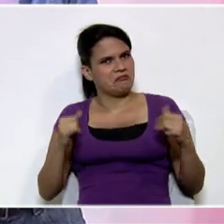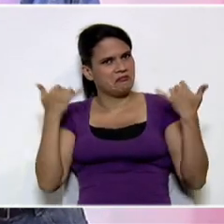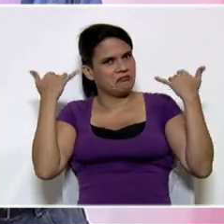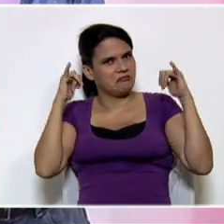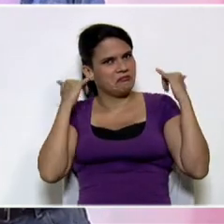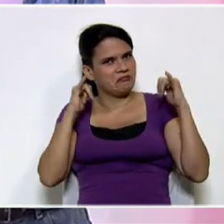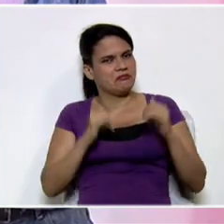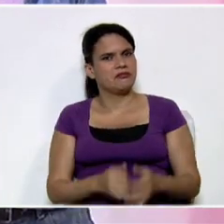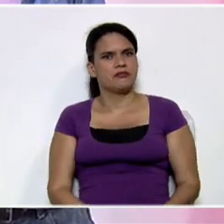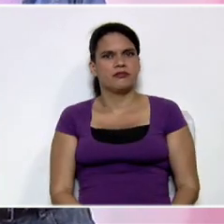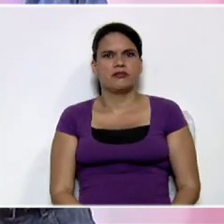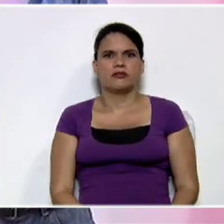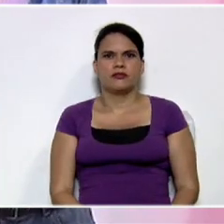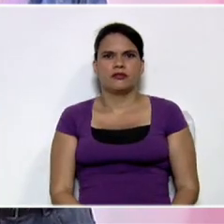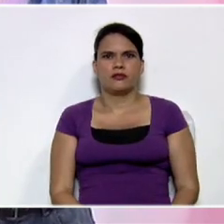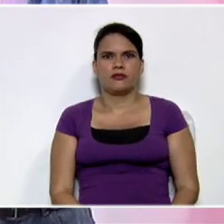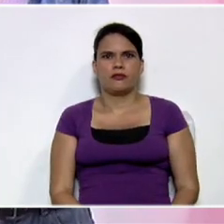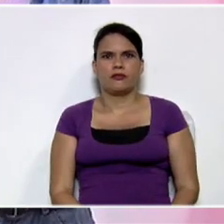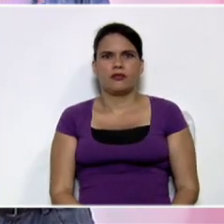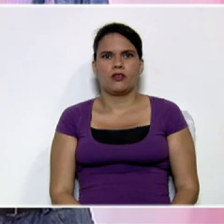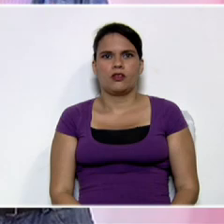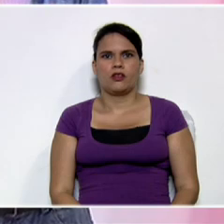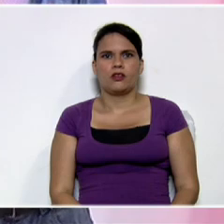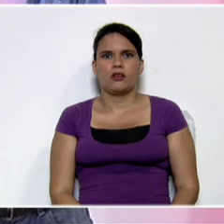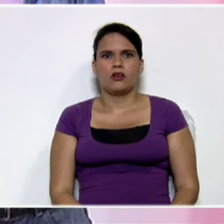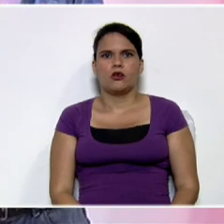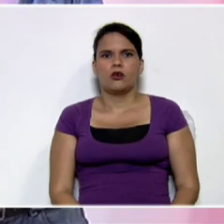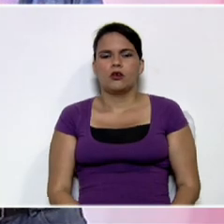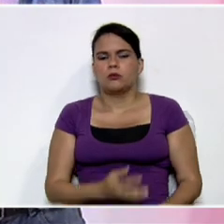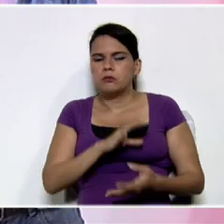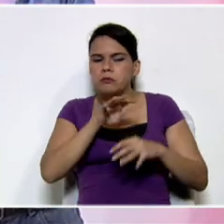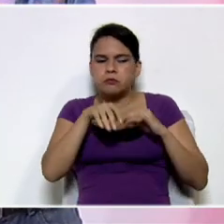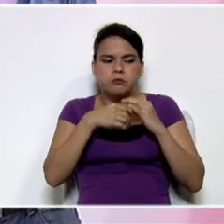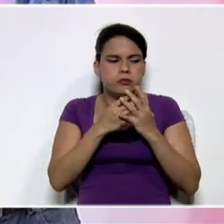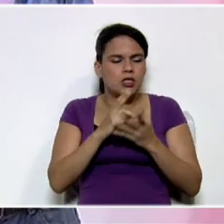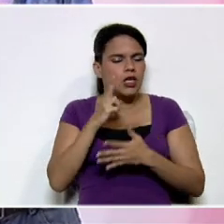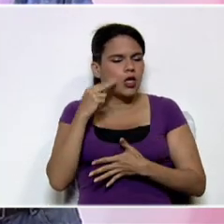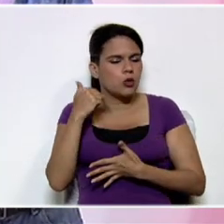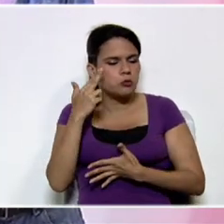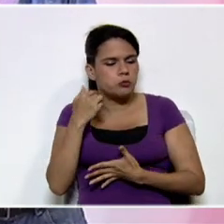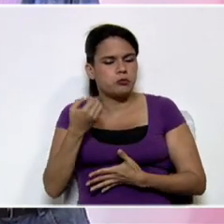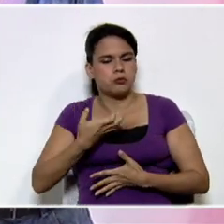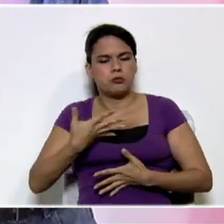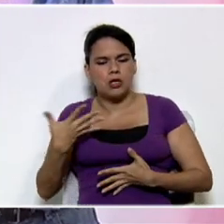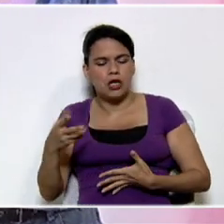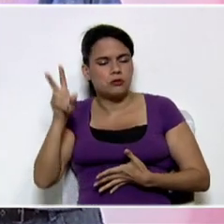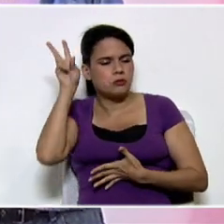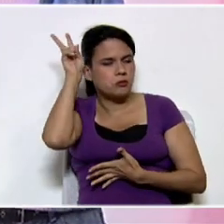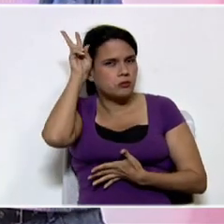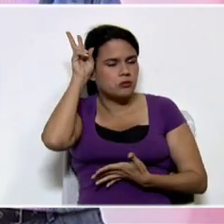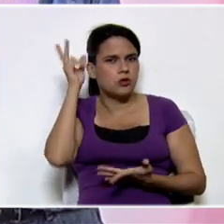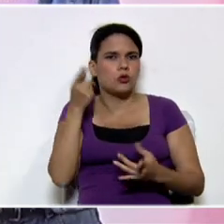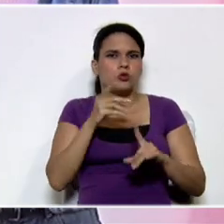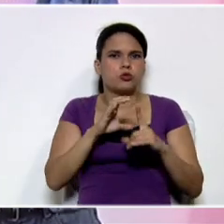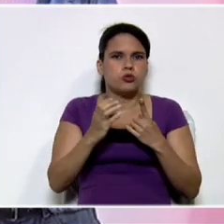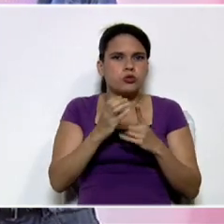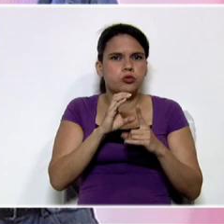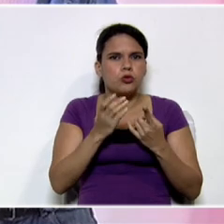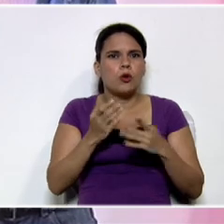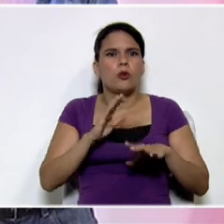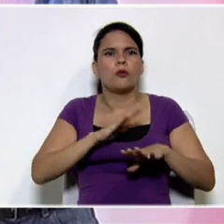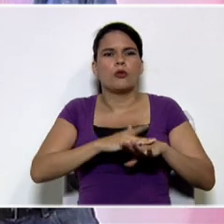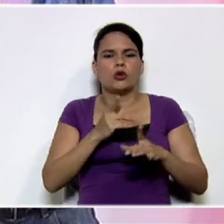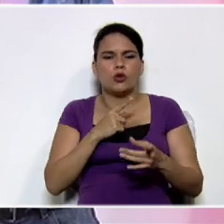divertidos y un mestizaje y una diversidad sociocultural motivado a todo